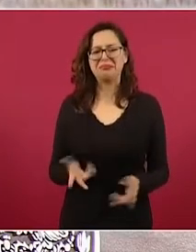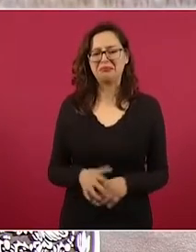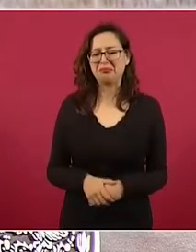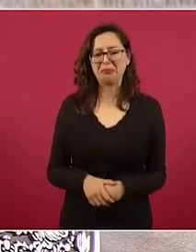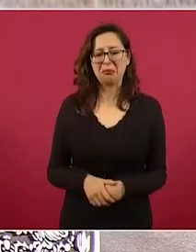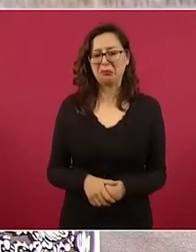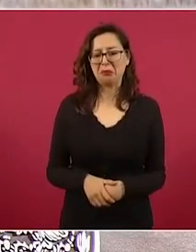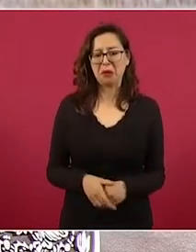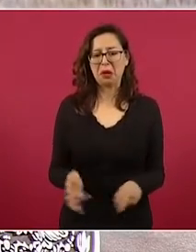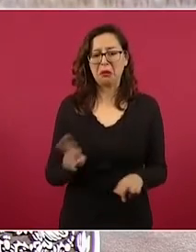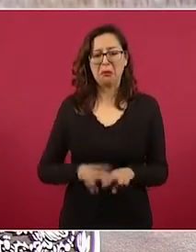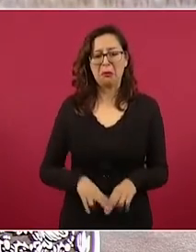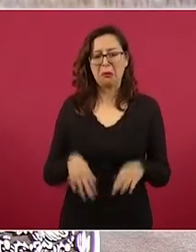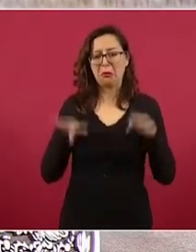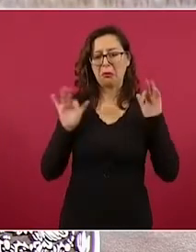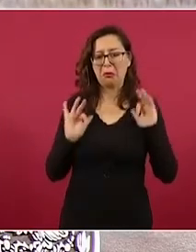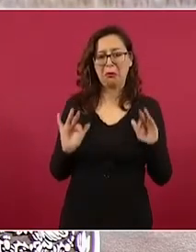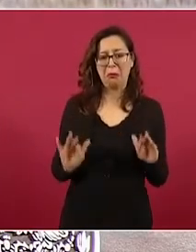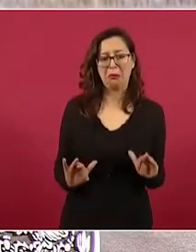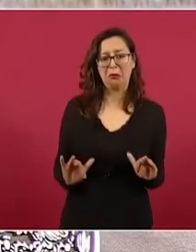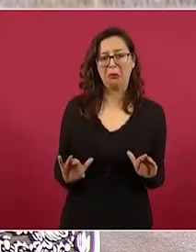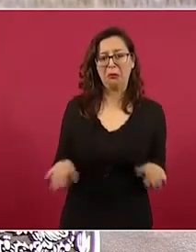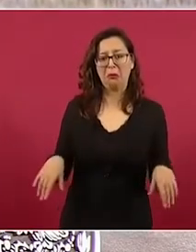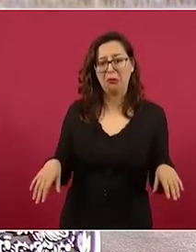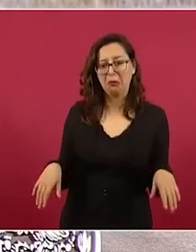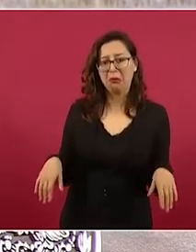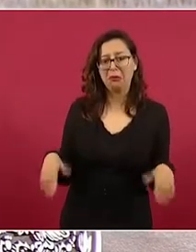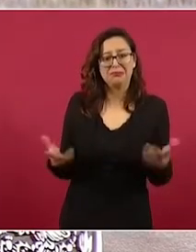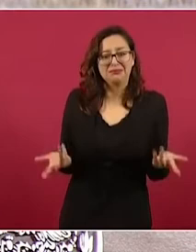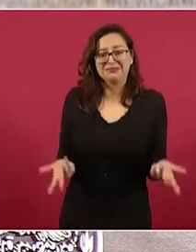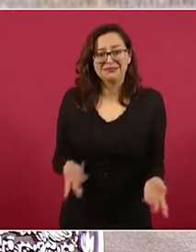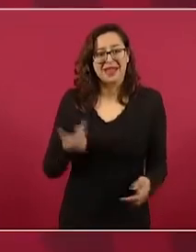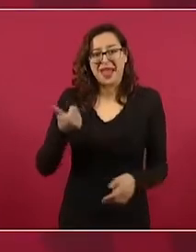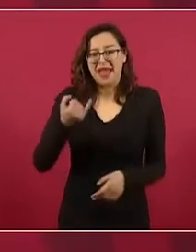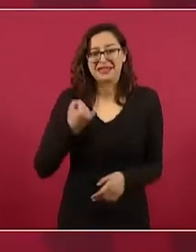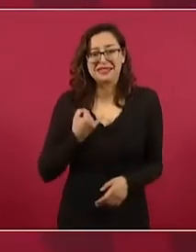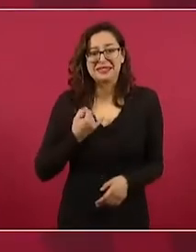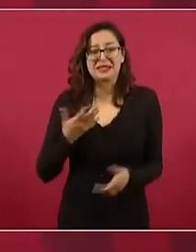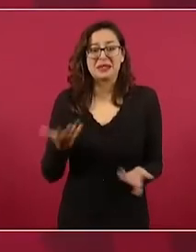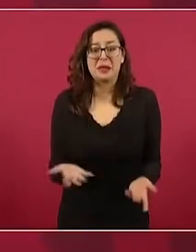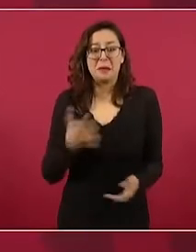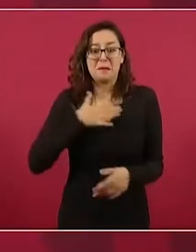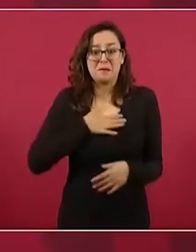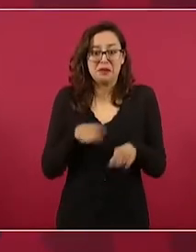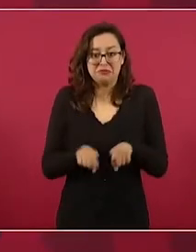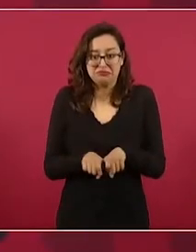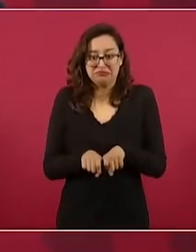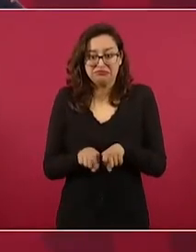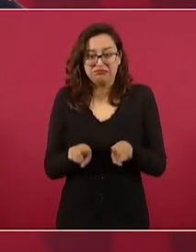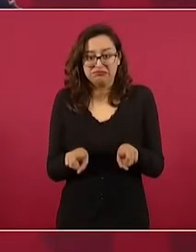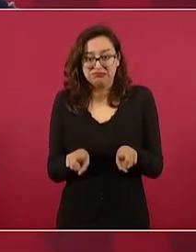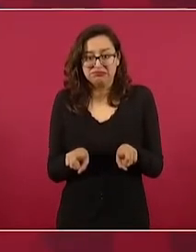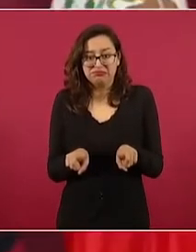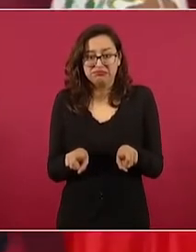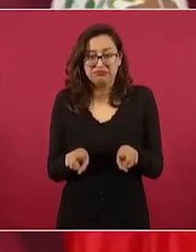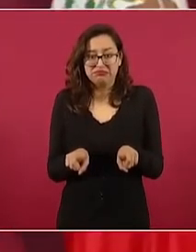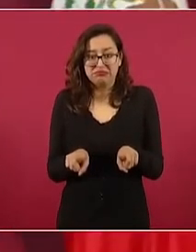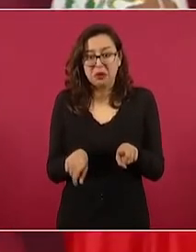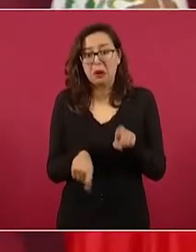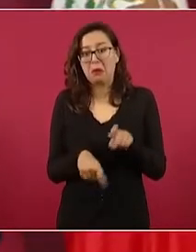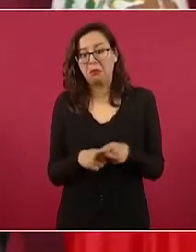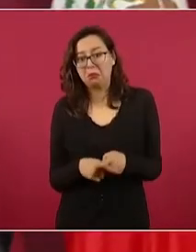Me sentí yo cómodo y pues abrí un poco las piernas y las doblé,